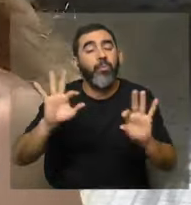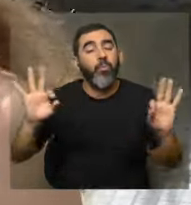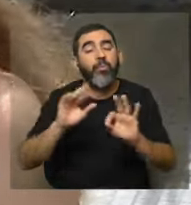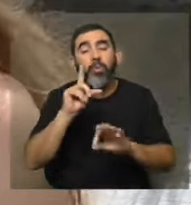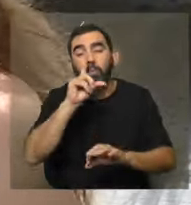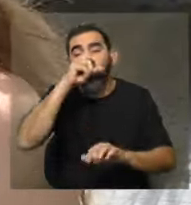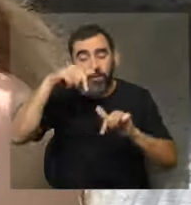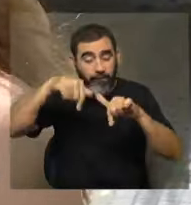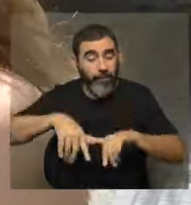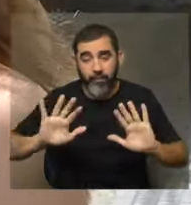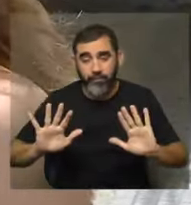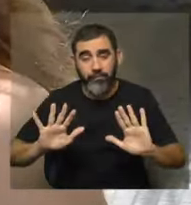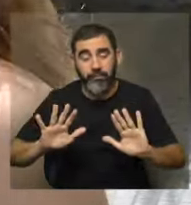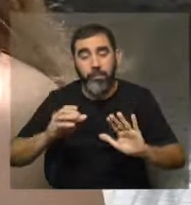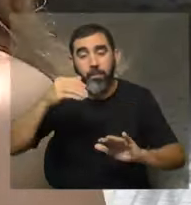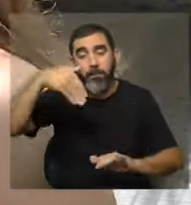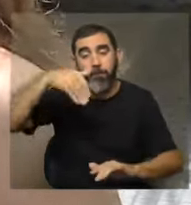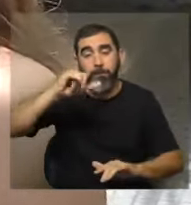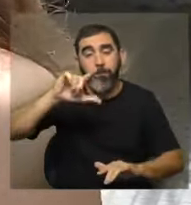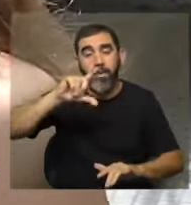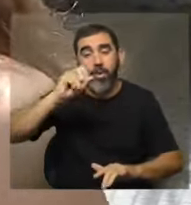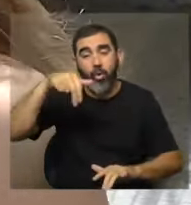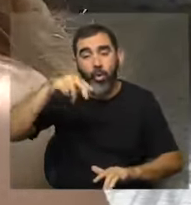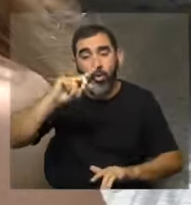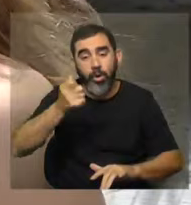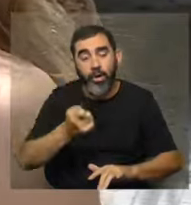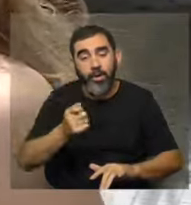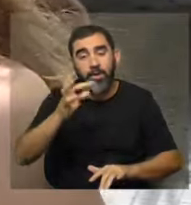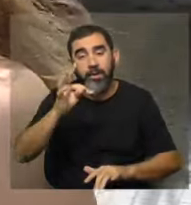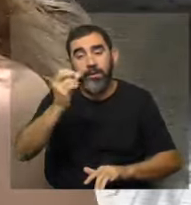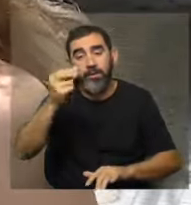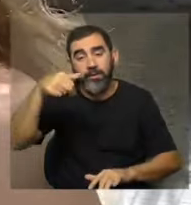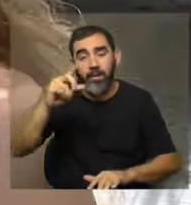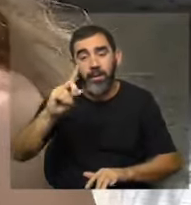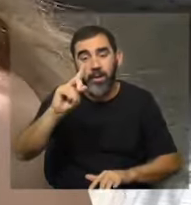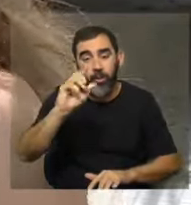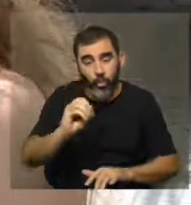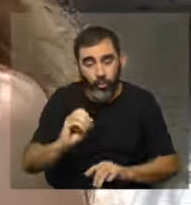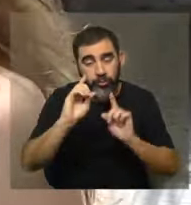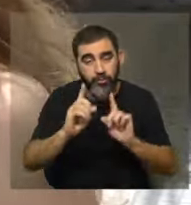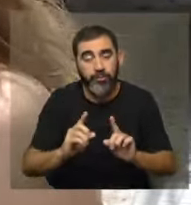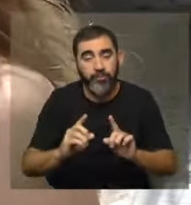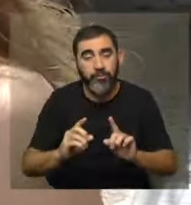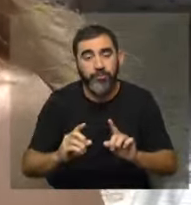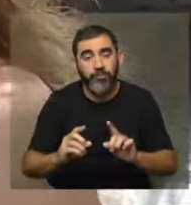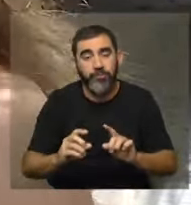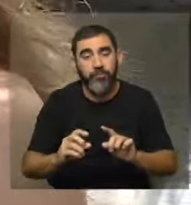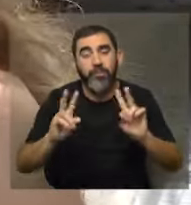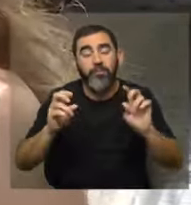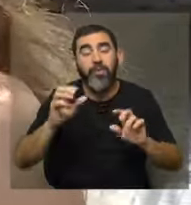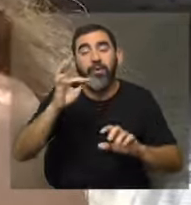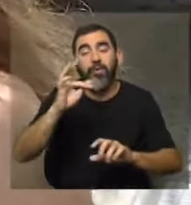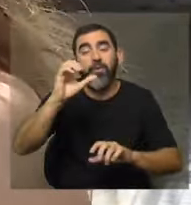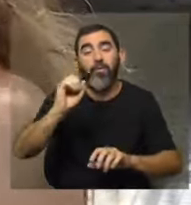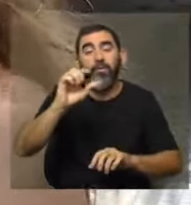montevideana no la milonga el tango otros también que siempre están presentes cuestiones más folclóricas